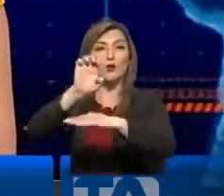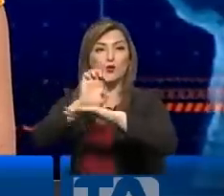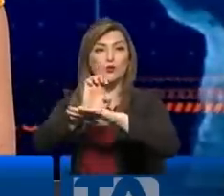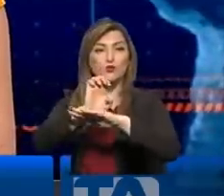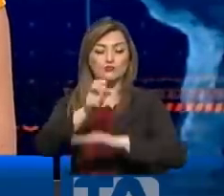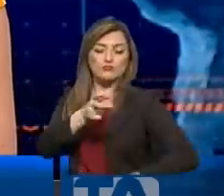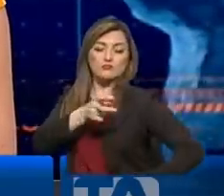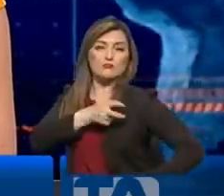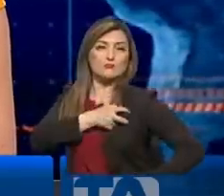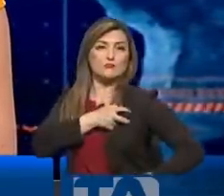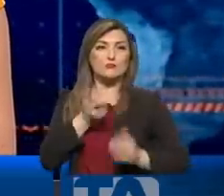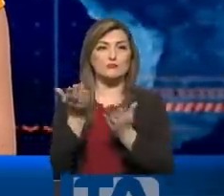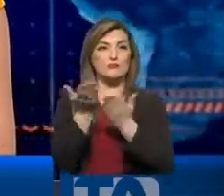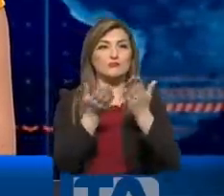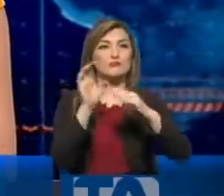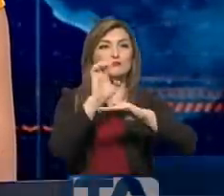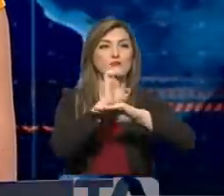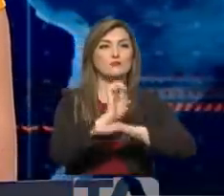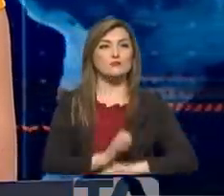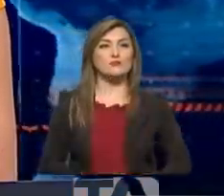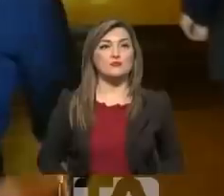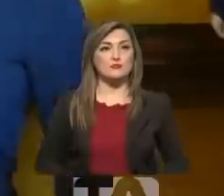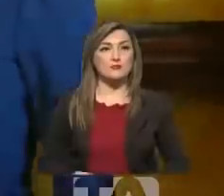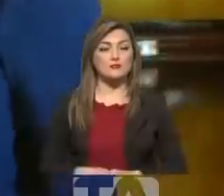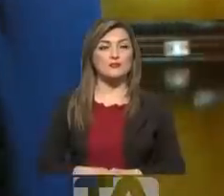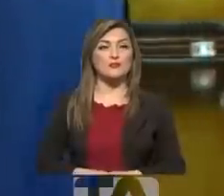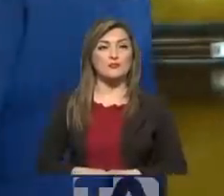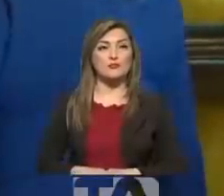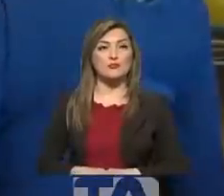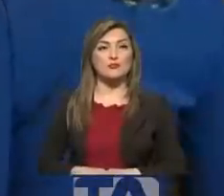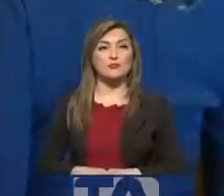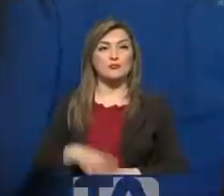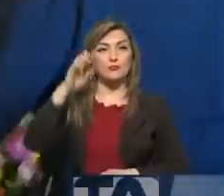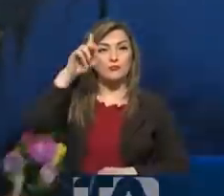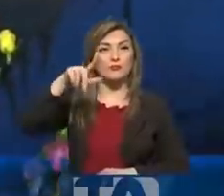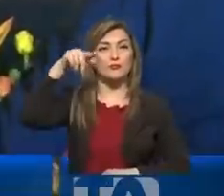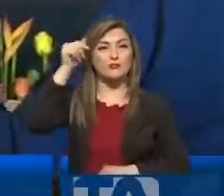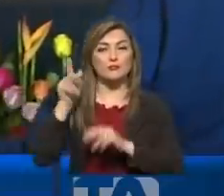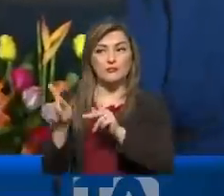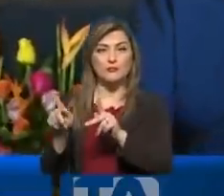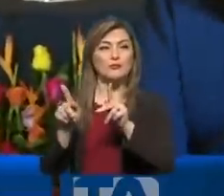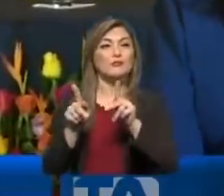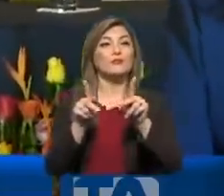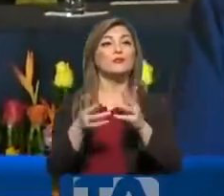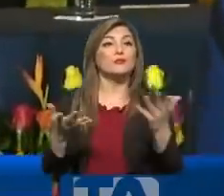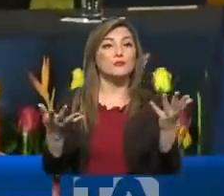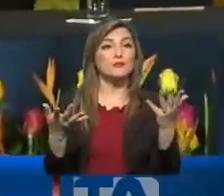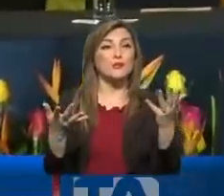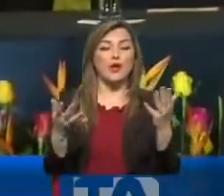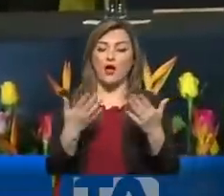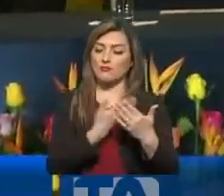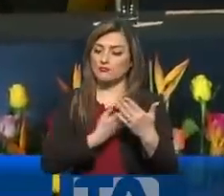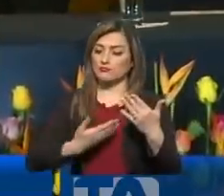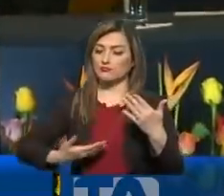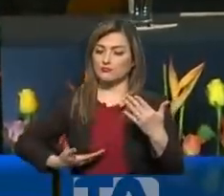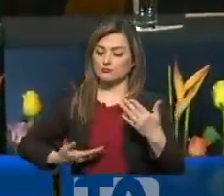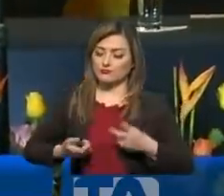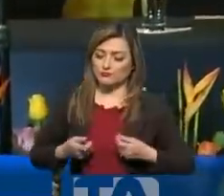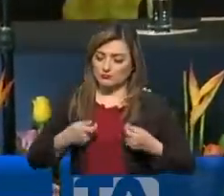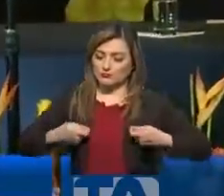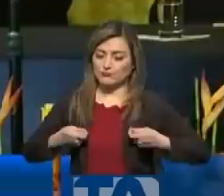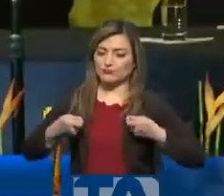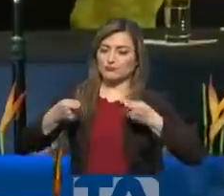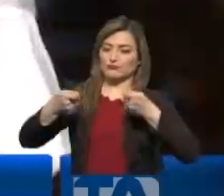Ecuador por sus servicios al país. El gobierno se alista para dejar el poder cumpliendo las